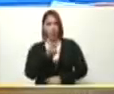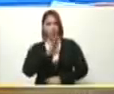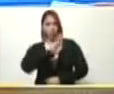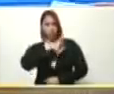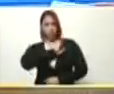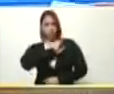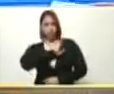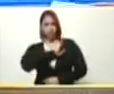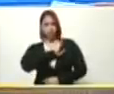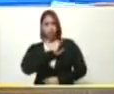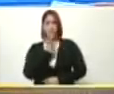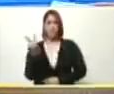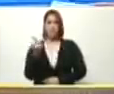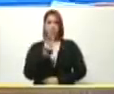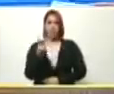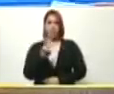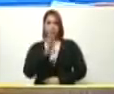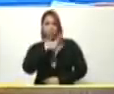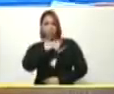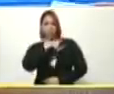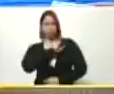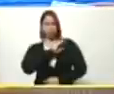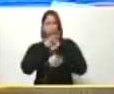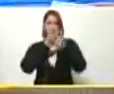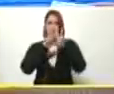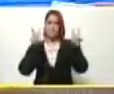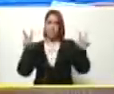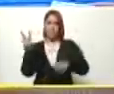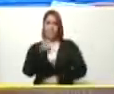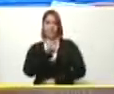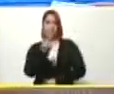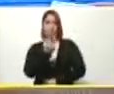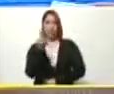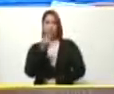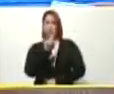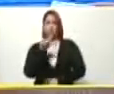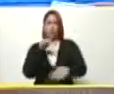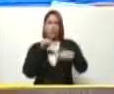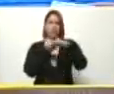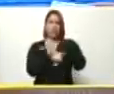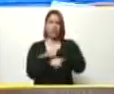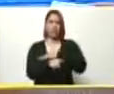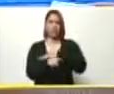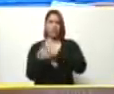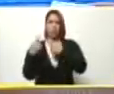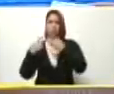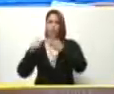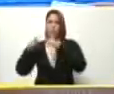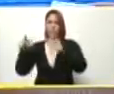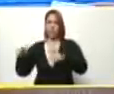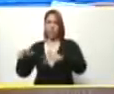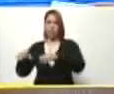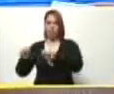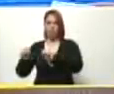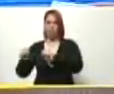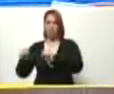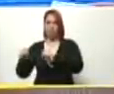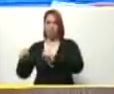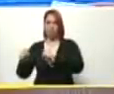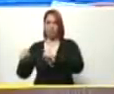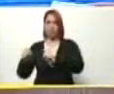pertenece, Venezuela es territorio de paz, en Venezuela no entran invasores, ni hoy, ni más nunca